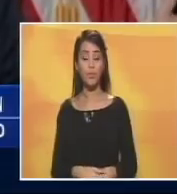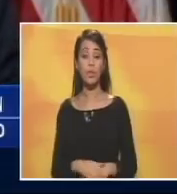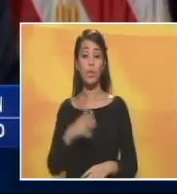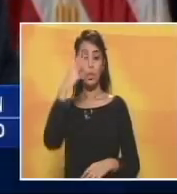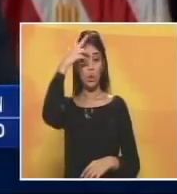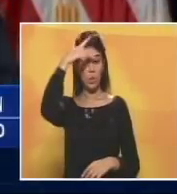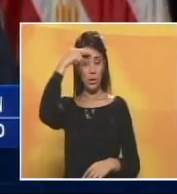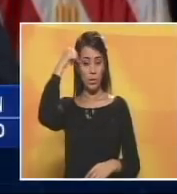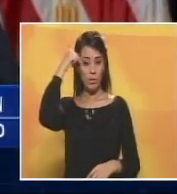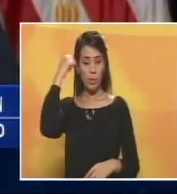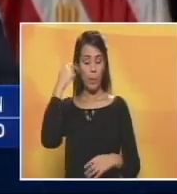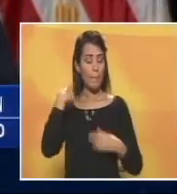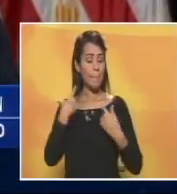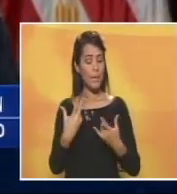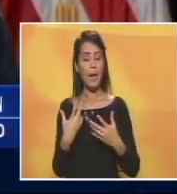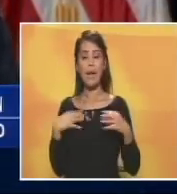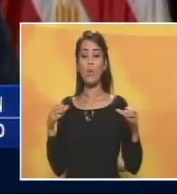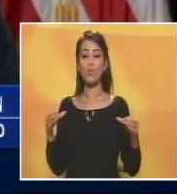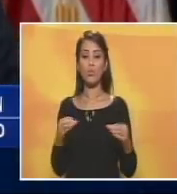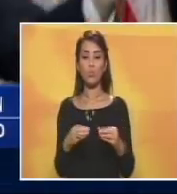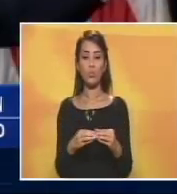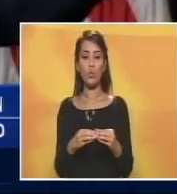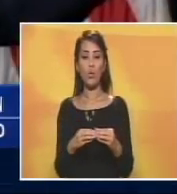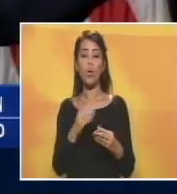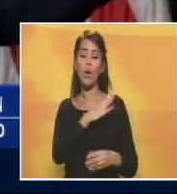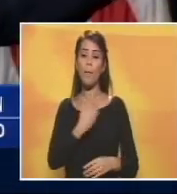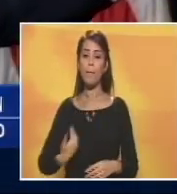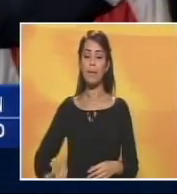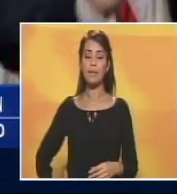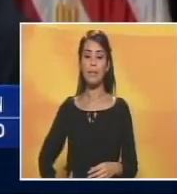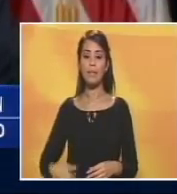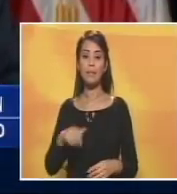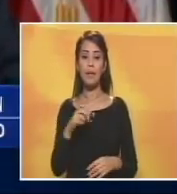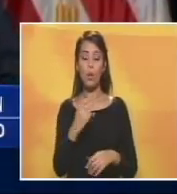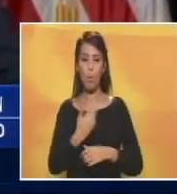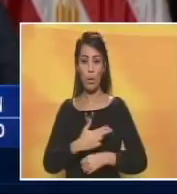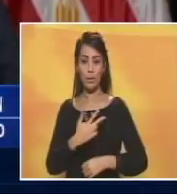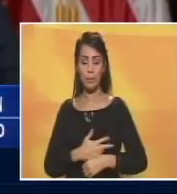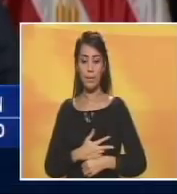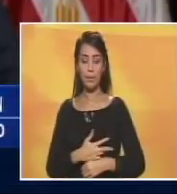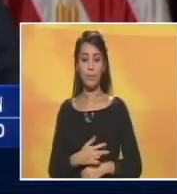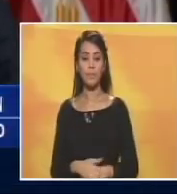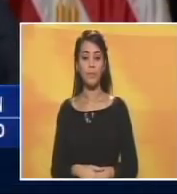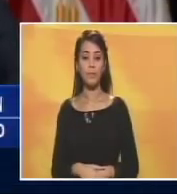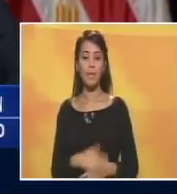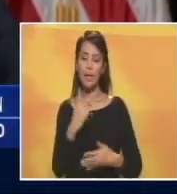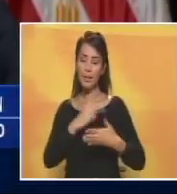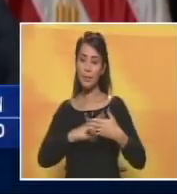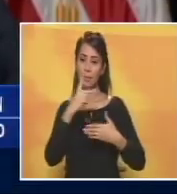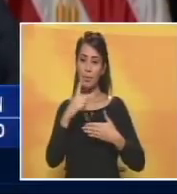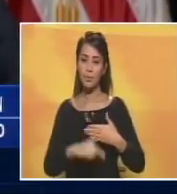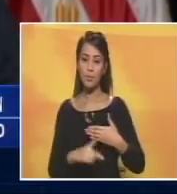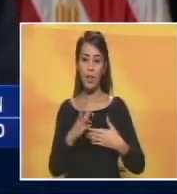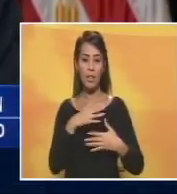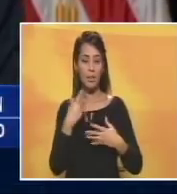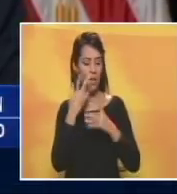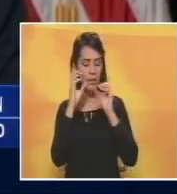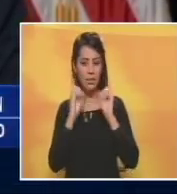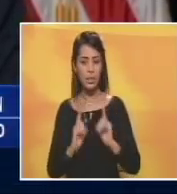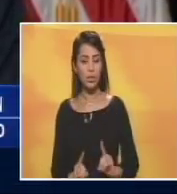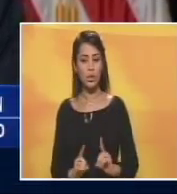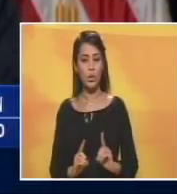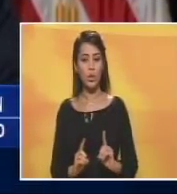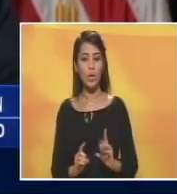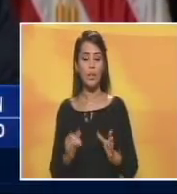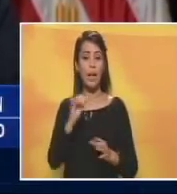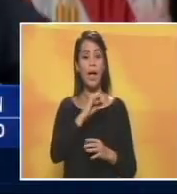Trump mantuvo una breve reunión con su homólogo de Guatemala, Jimmy Morales, en la que planeaba agradecerle su decisión de